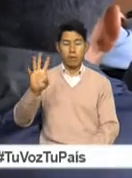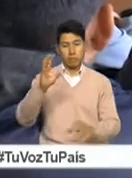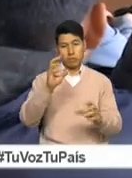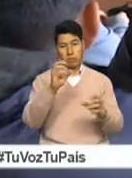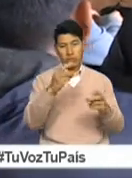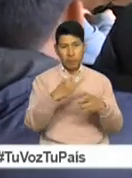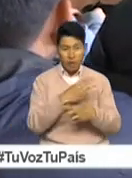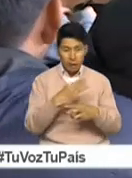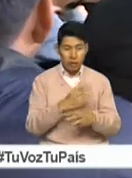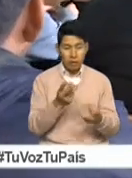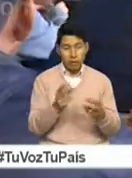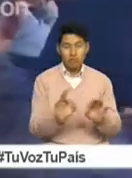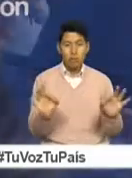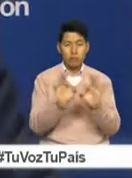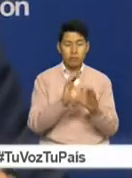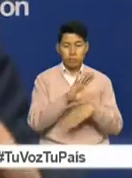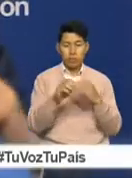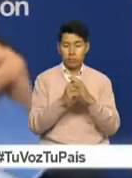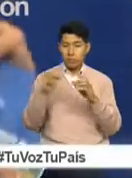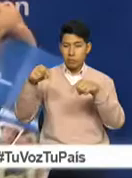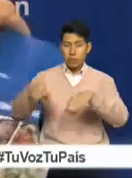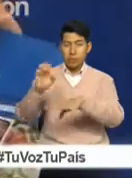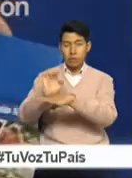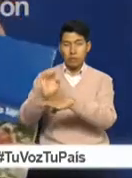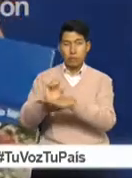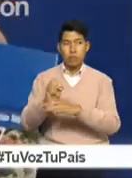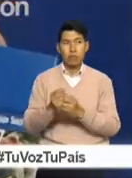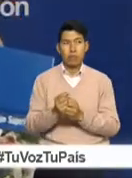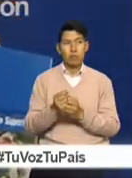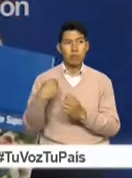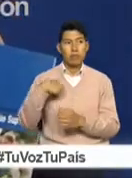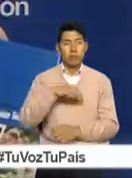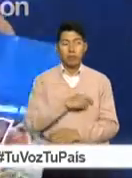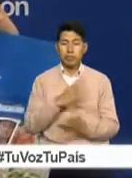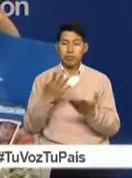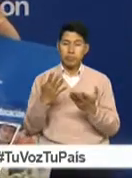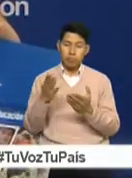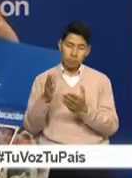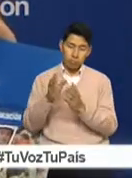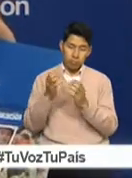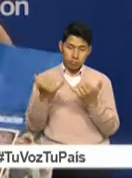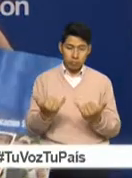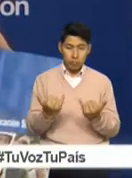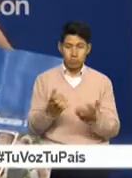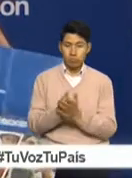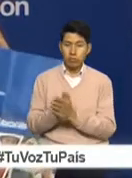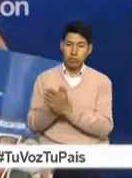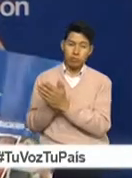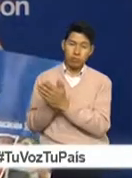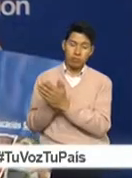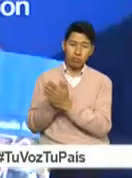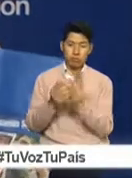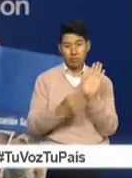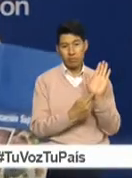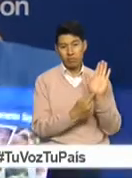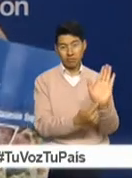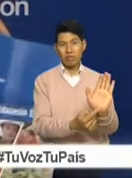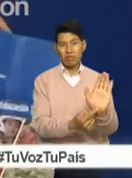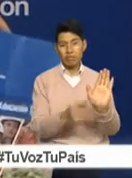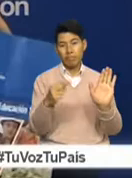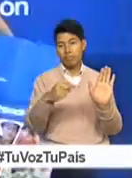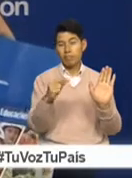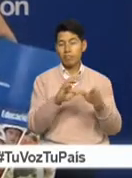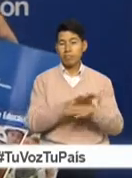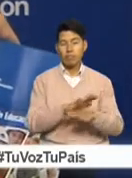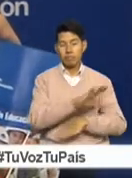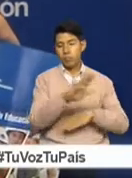universidades en el país hemos puesto en circulación para conocimiento de todos los jóvenes la totalidad de la oferta